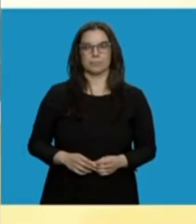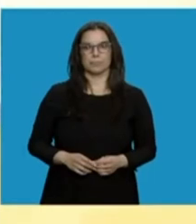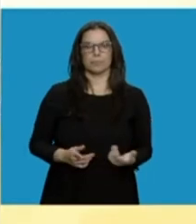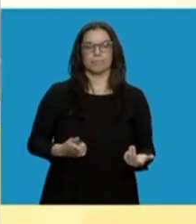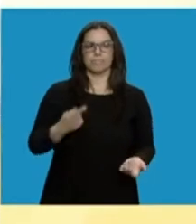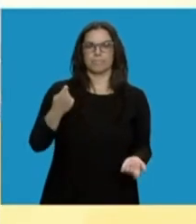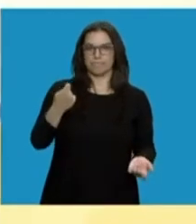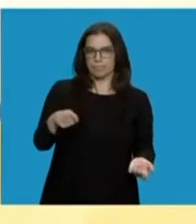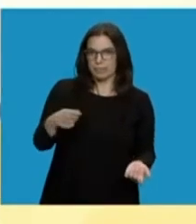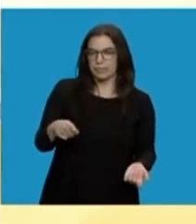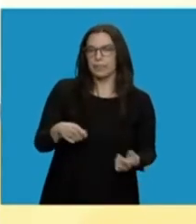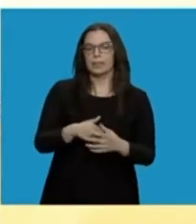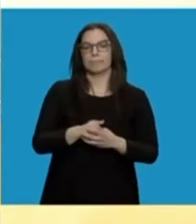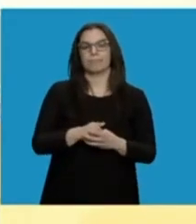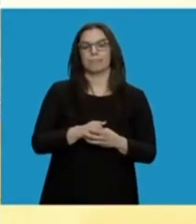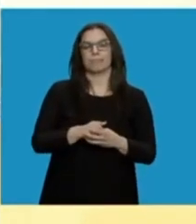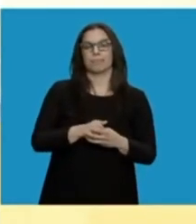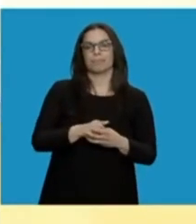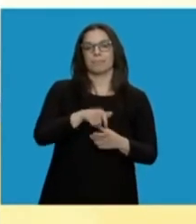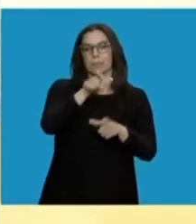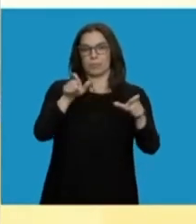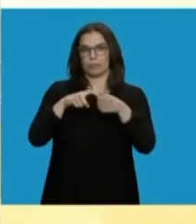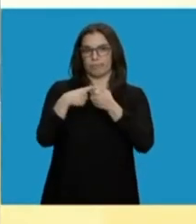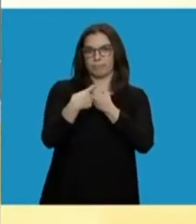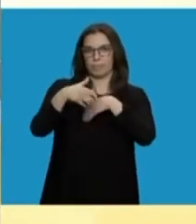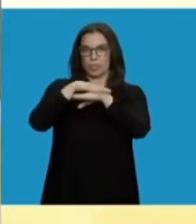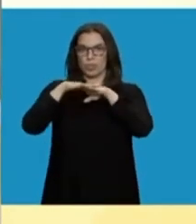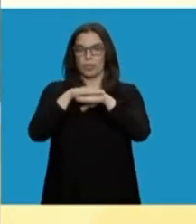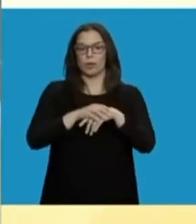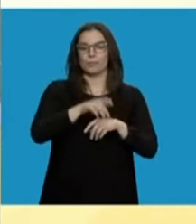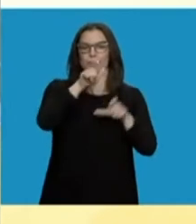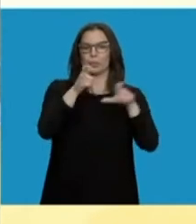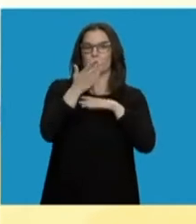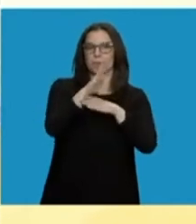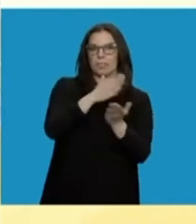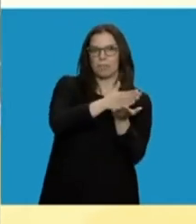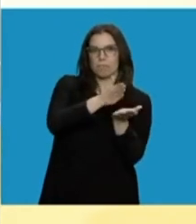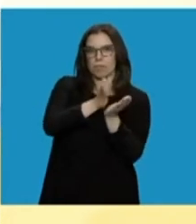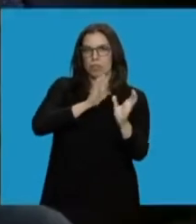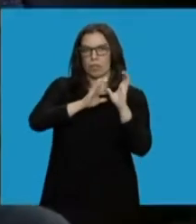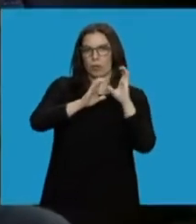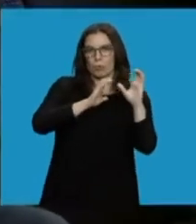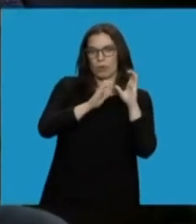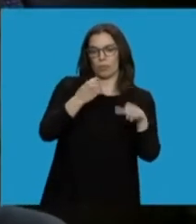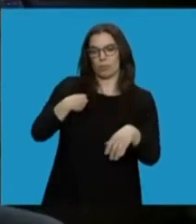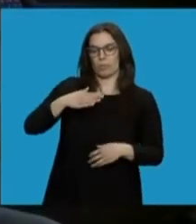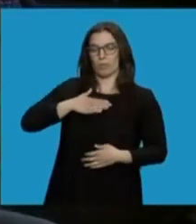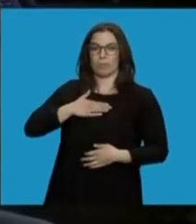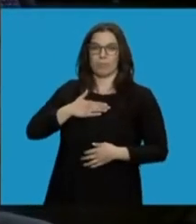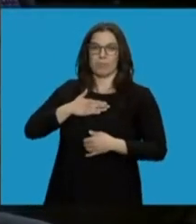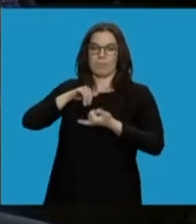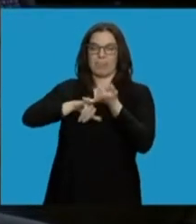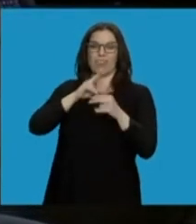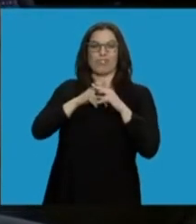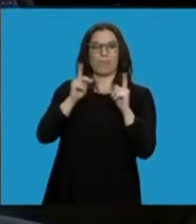Presidente, miembros del Gobierno, representantes de los medios de comunicación, a los que mi marido, Barce, como todos vosotros